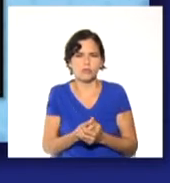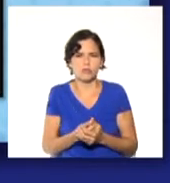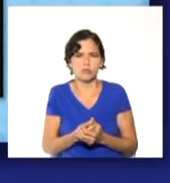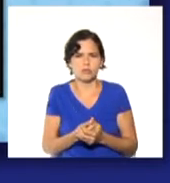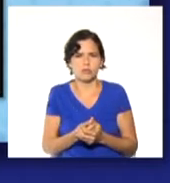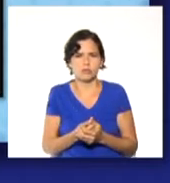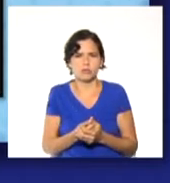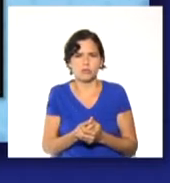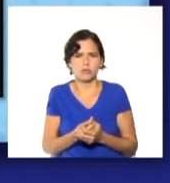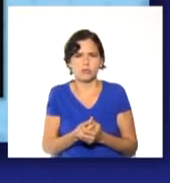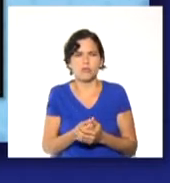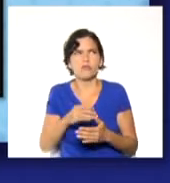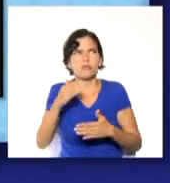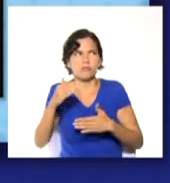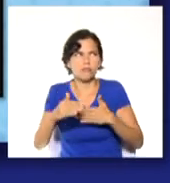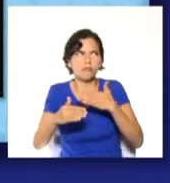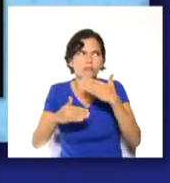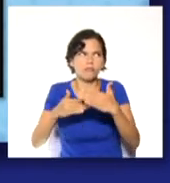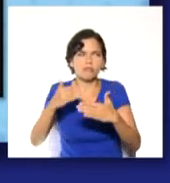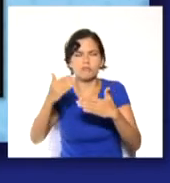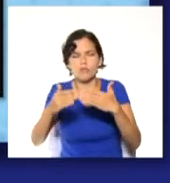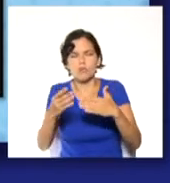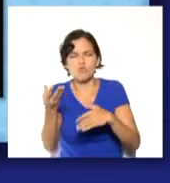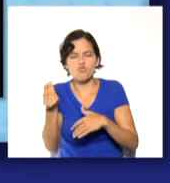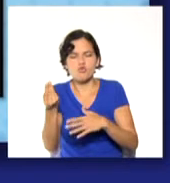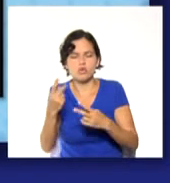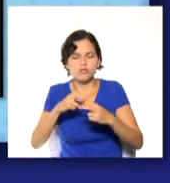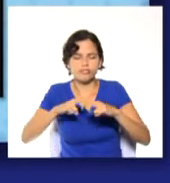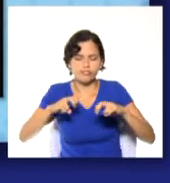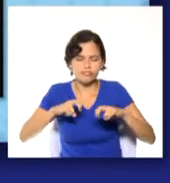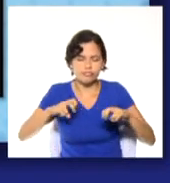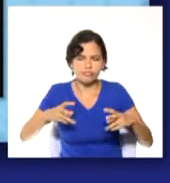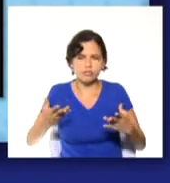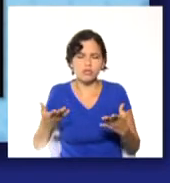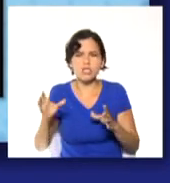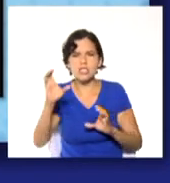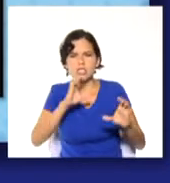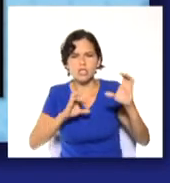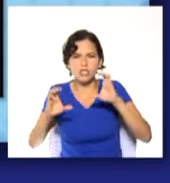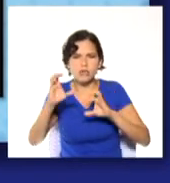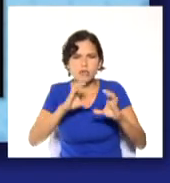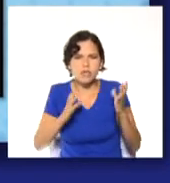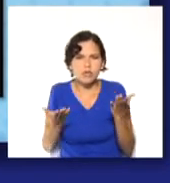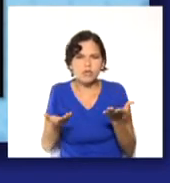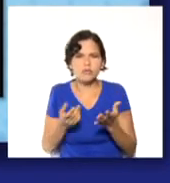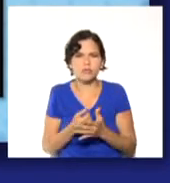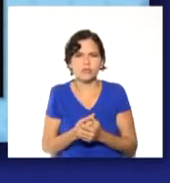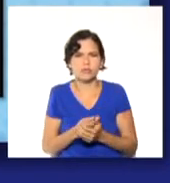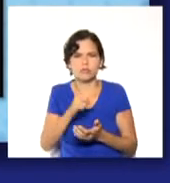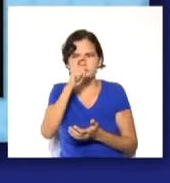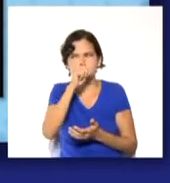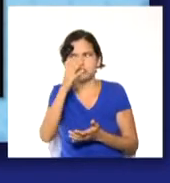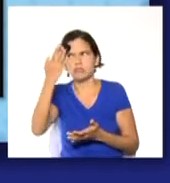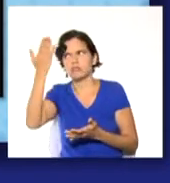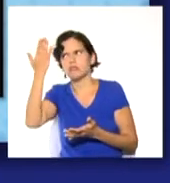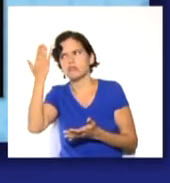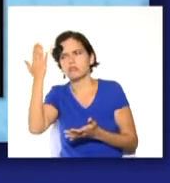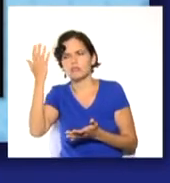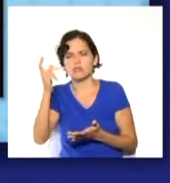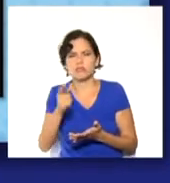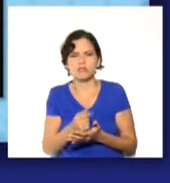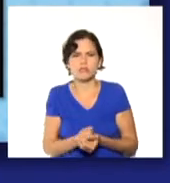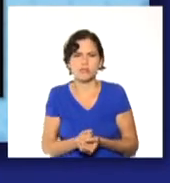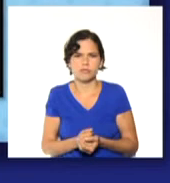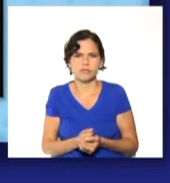Sommerfeld, y así muchos investigadores científicos de años, diversas